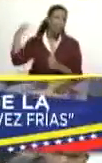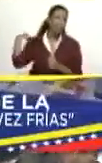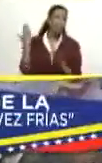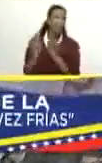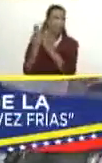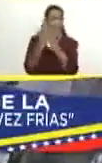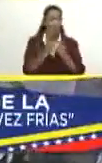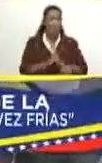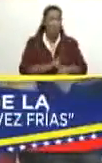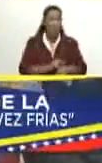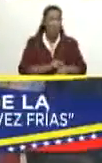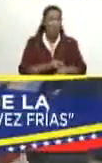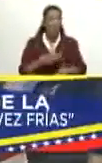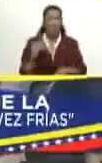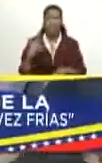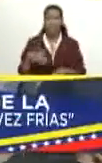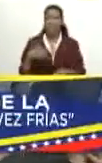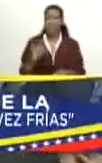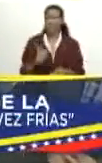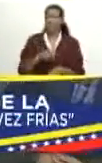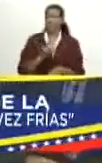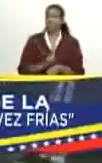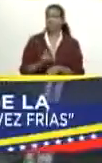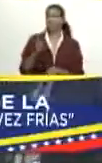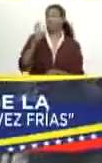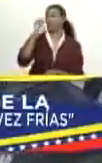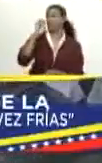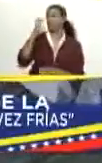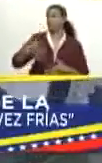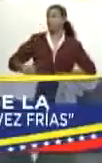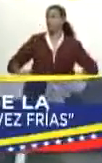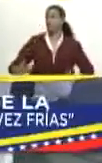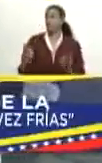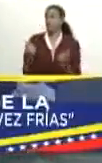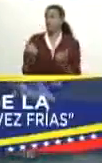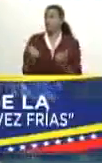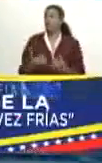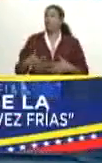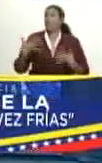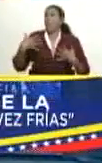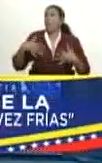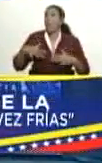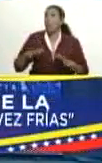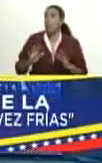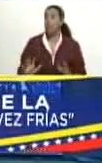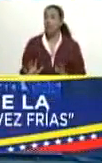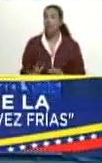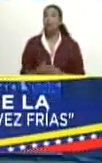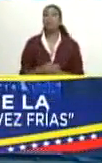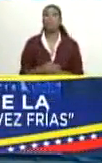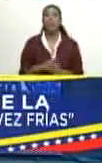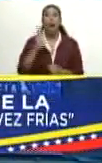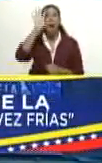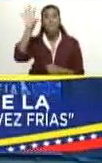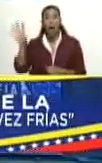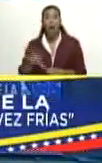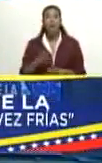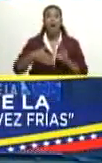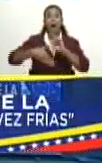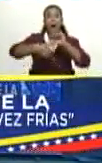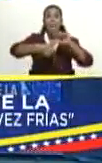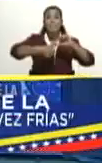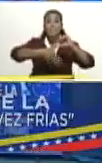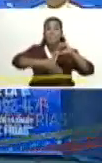estudiar medicina era un privilegio de los que tenían muchos recursos. Hay países de América del